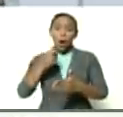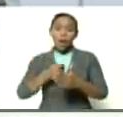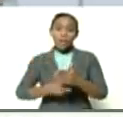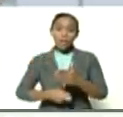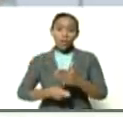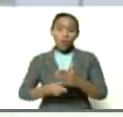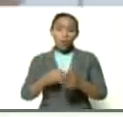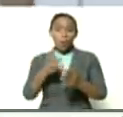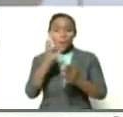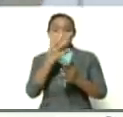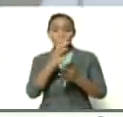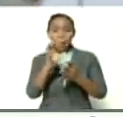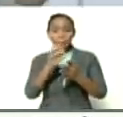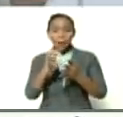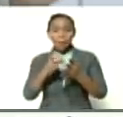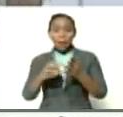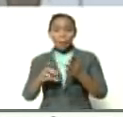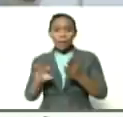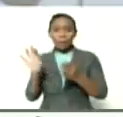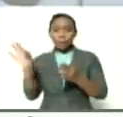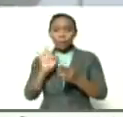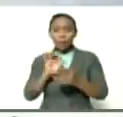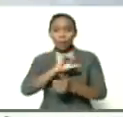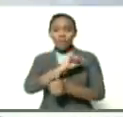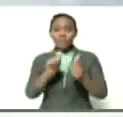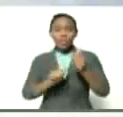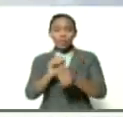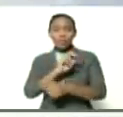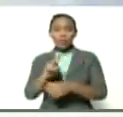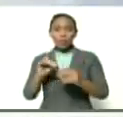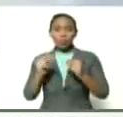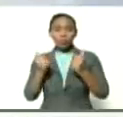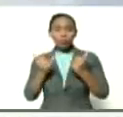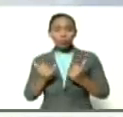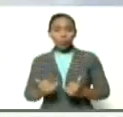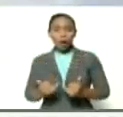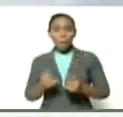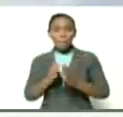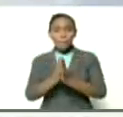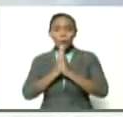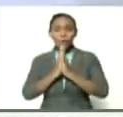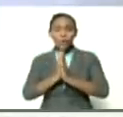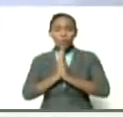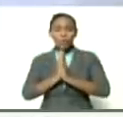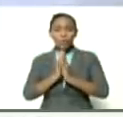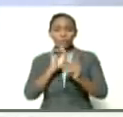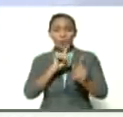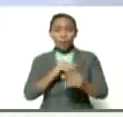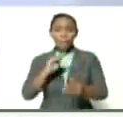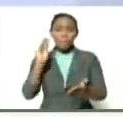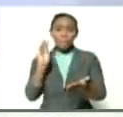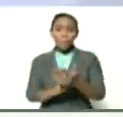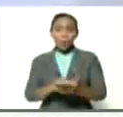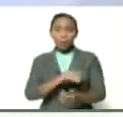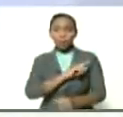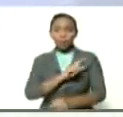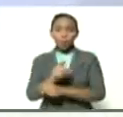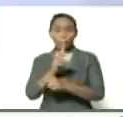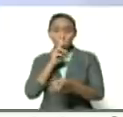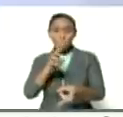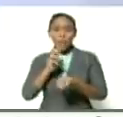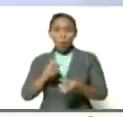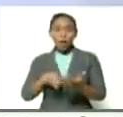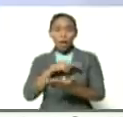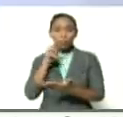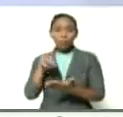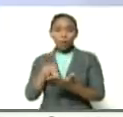la reclasificación. Viceministro, inmediatamente, por favor, para la ejecución con la banca